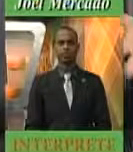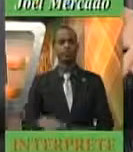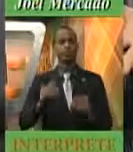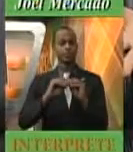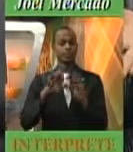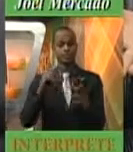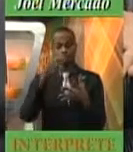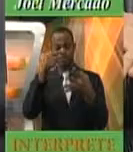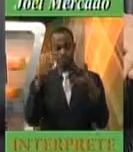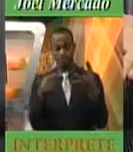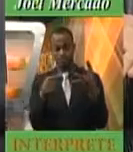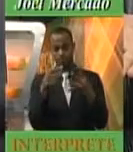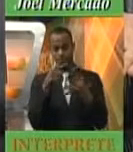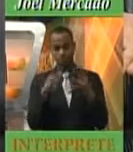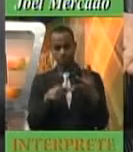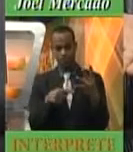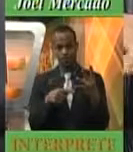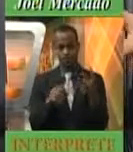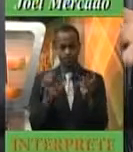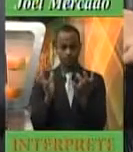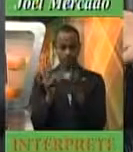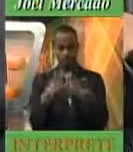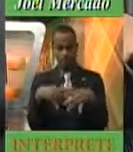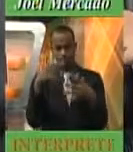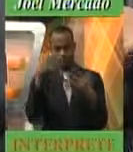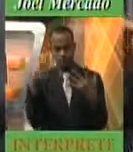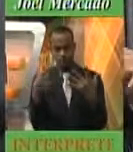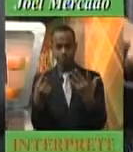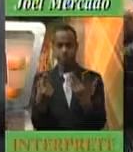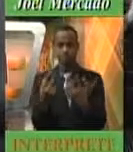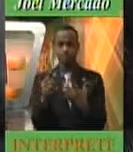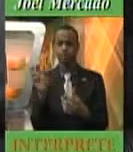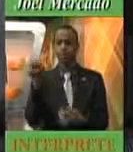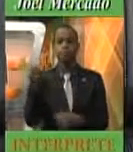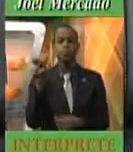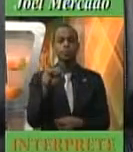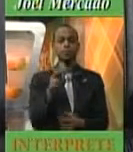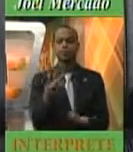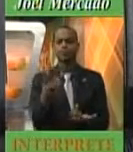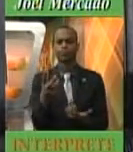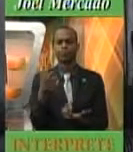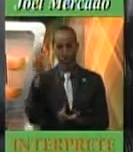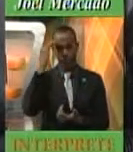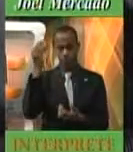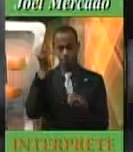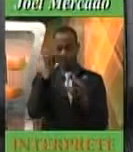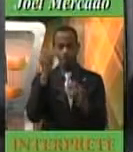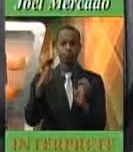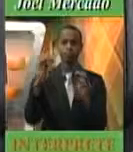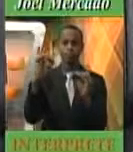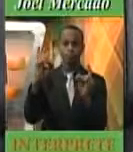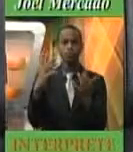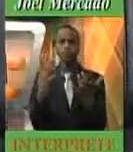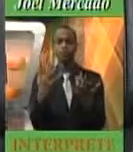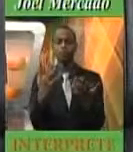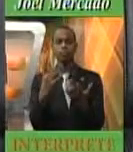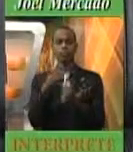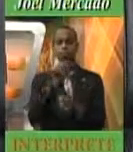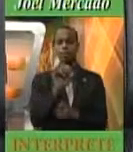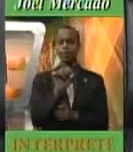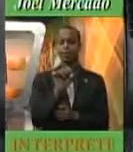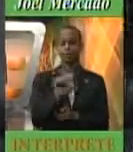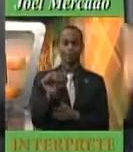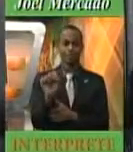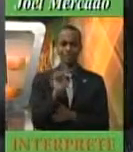tiene una coordinación transversal para yo saber los datos que tiene educación, los datos que tiene